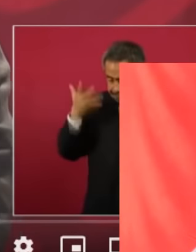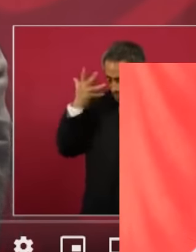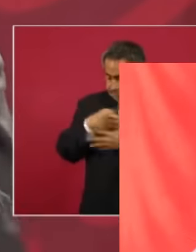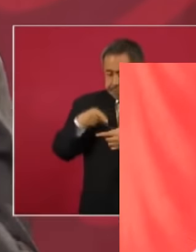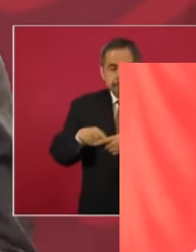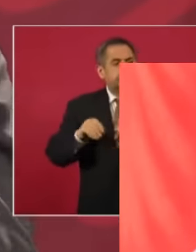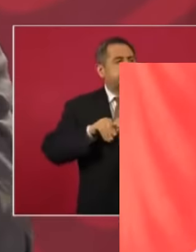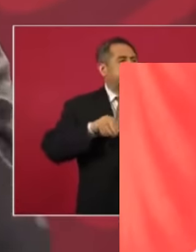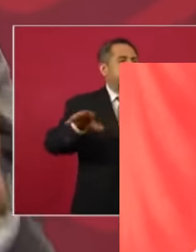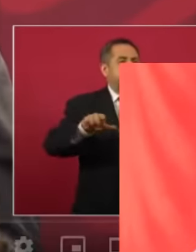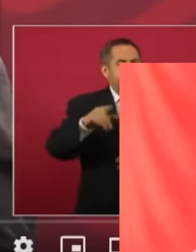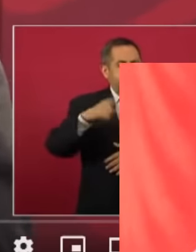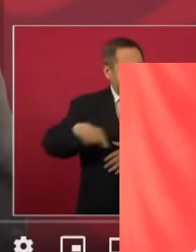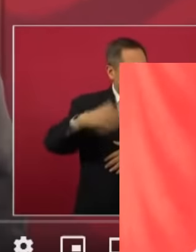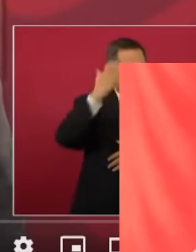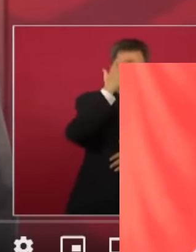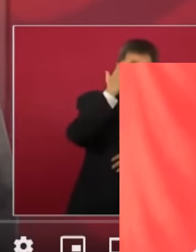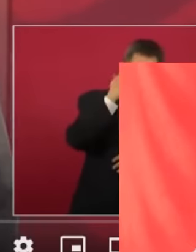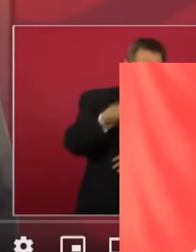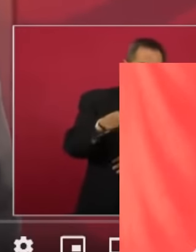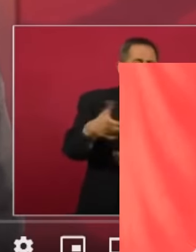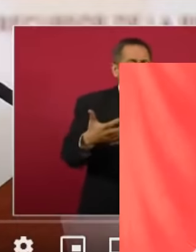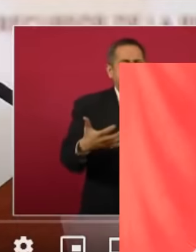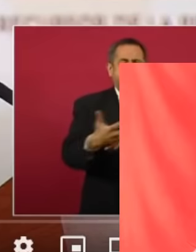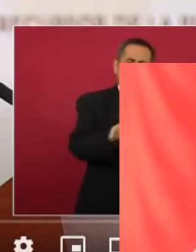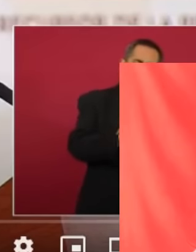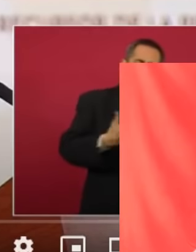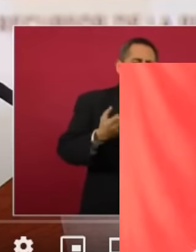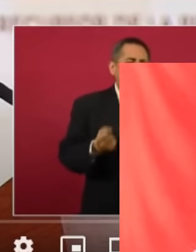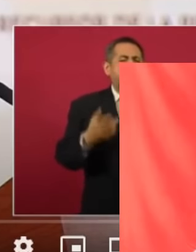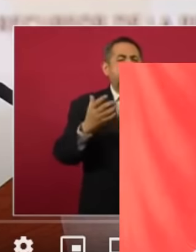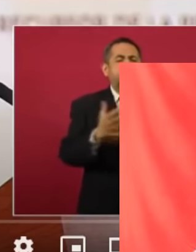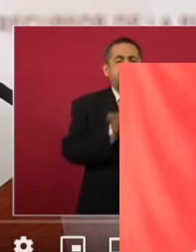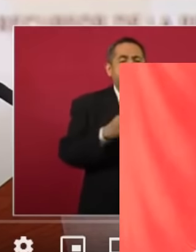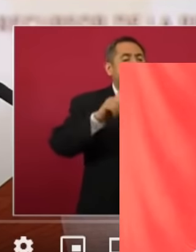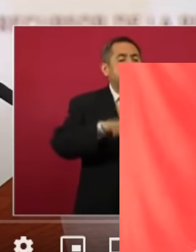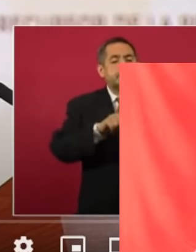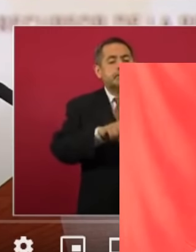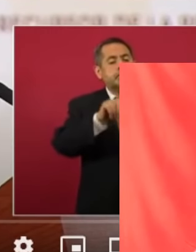para que se conozca cuánto gana y quién le paga.